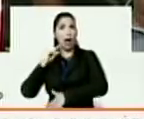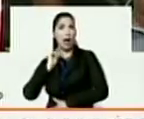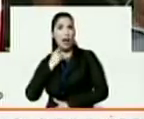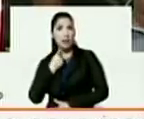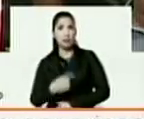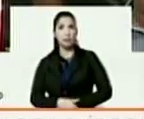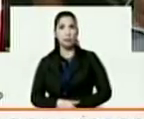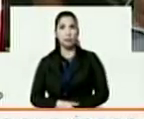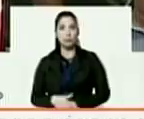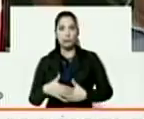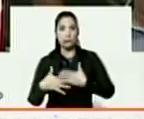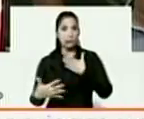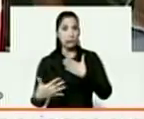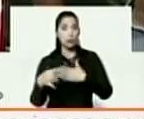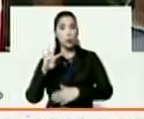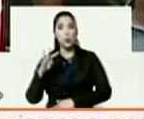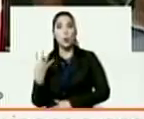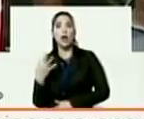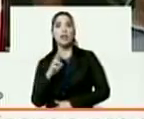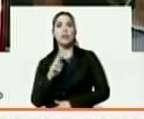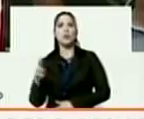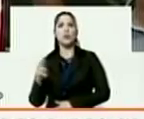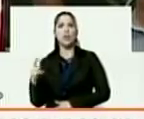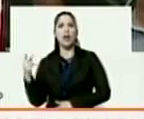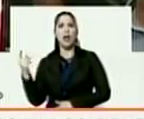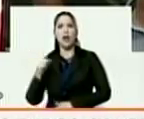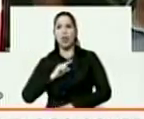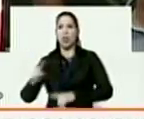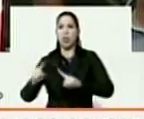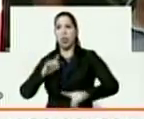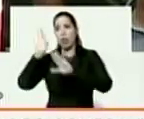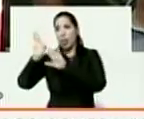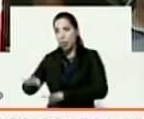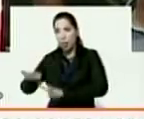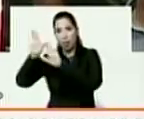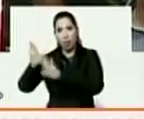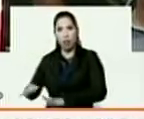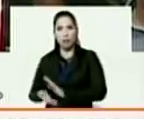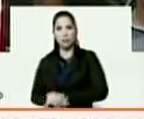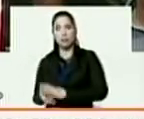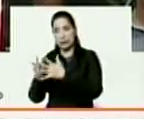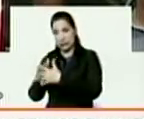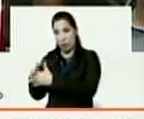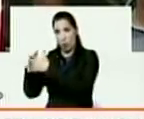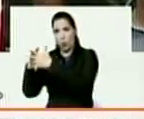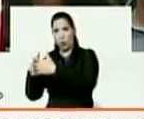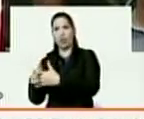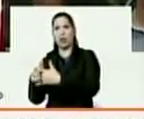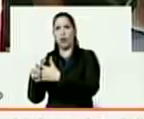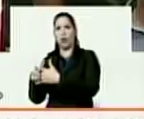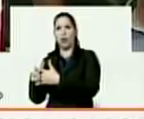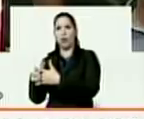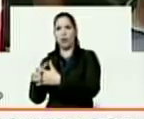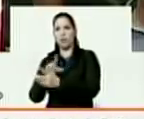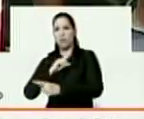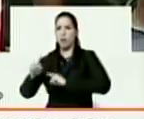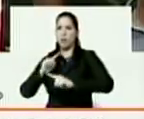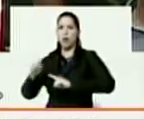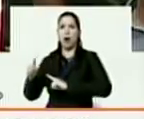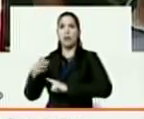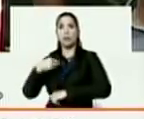la cuarta república cumplían el mandato de que desde eeuu les enviaban e les daban